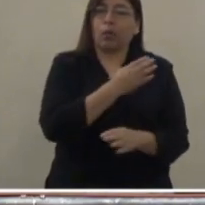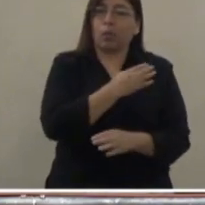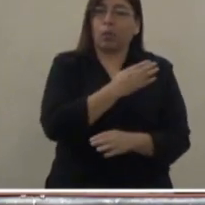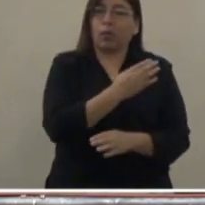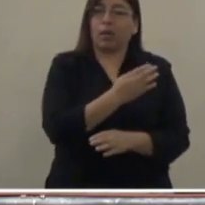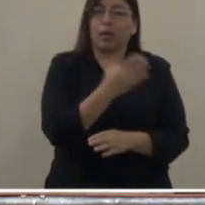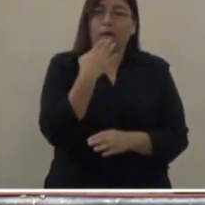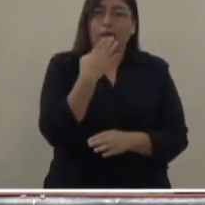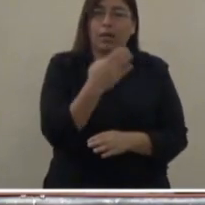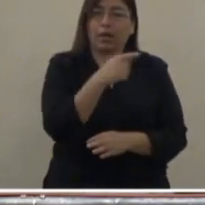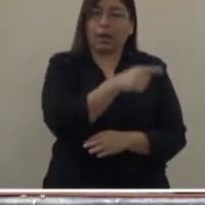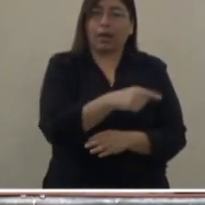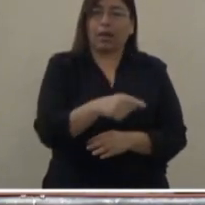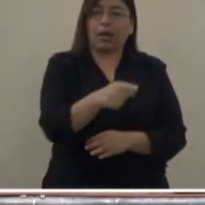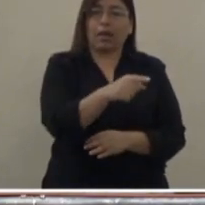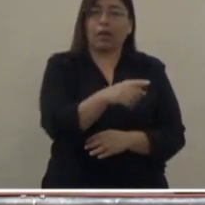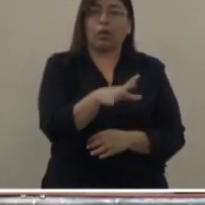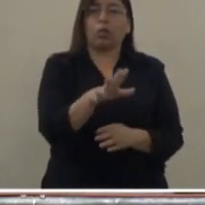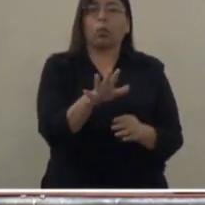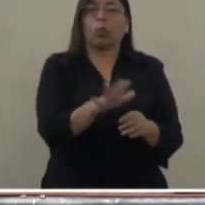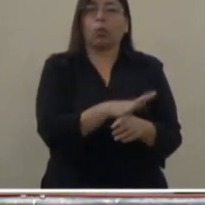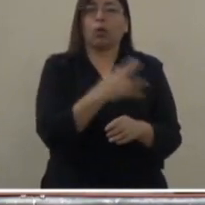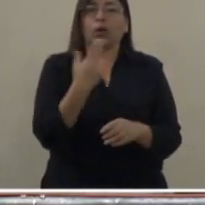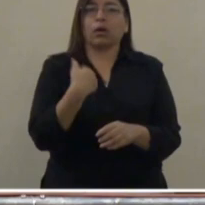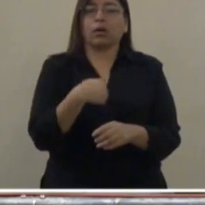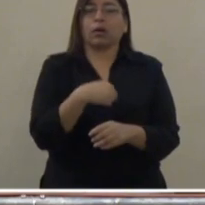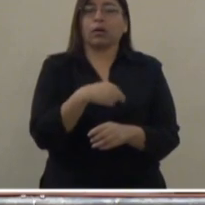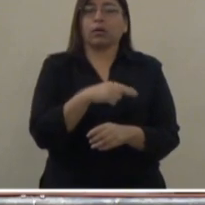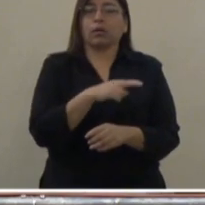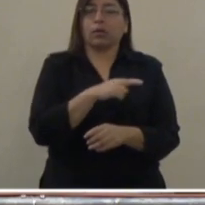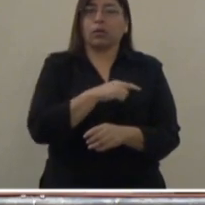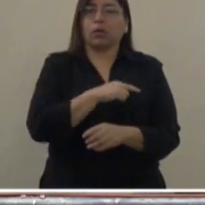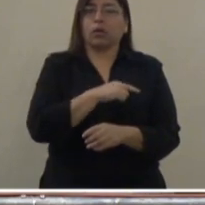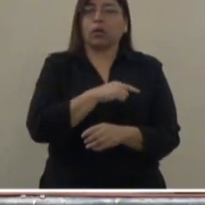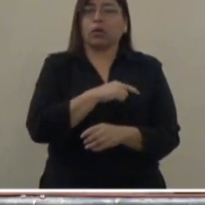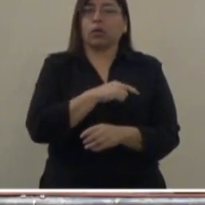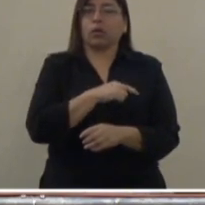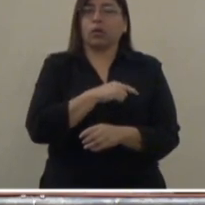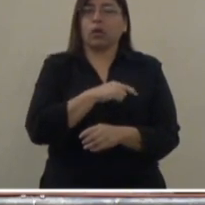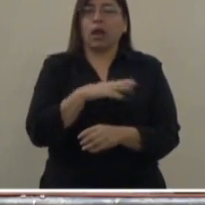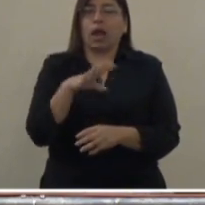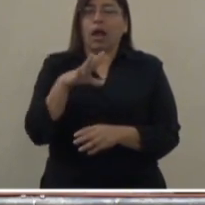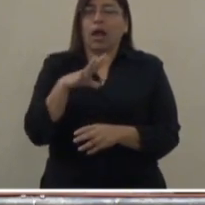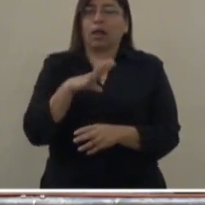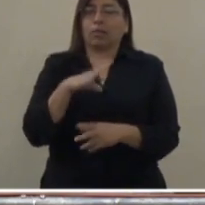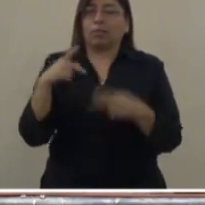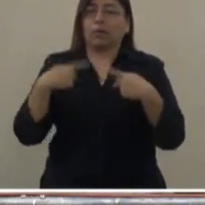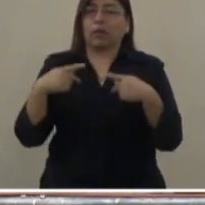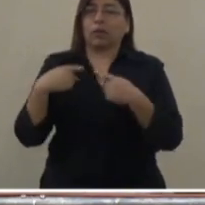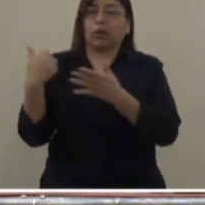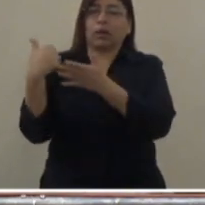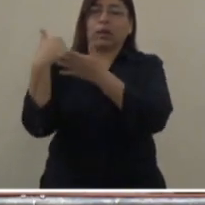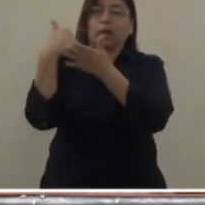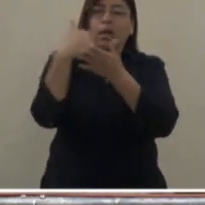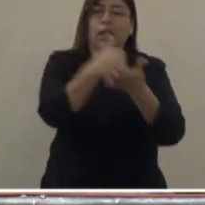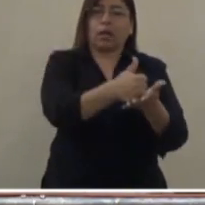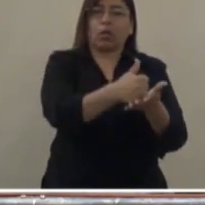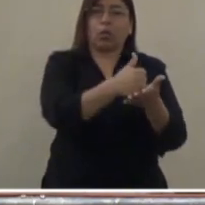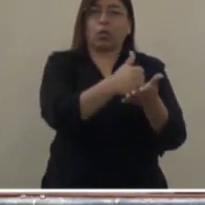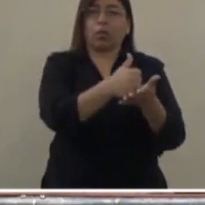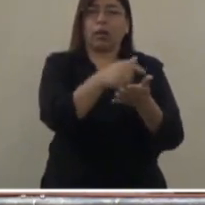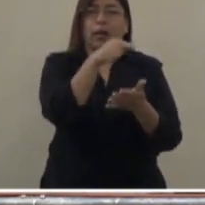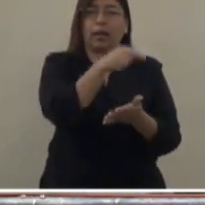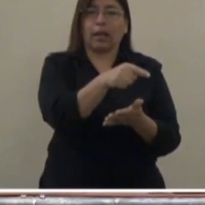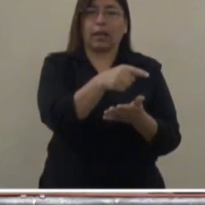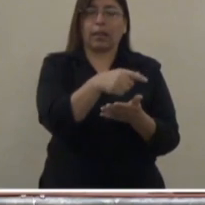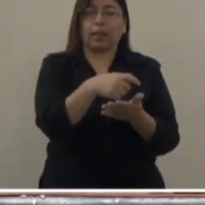Monterrey, que son quienes ayudan a esta casa del migrante y